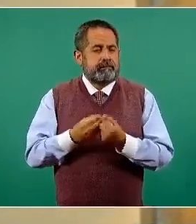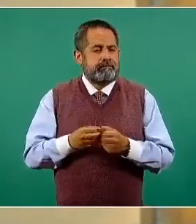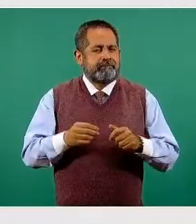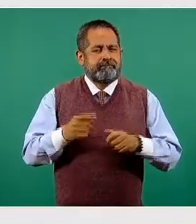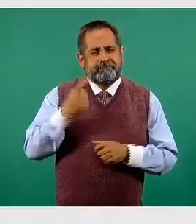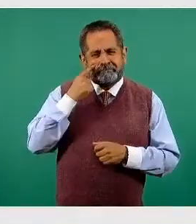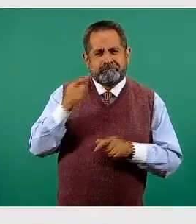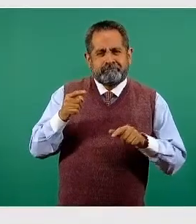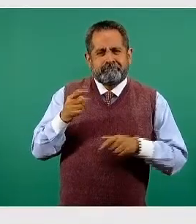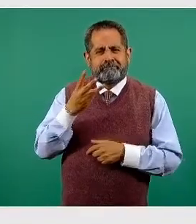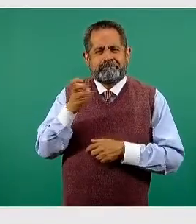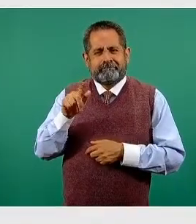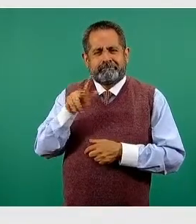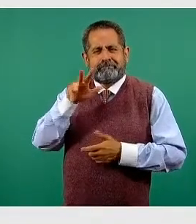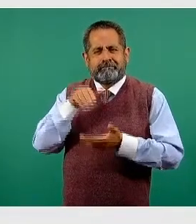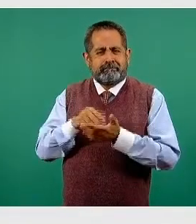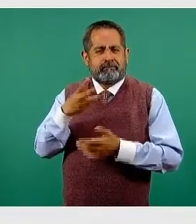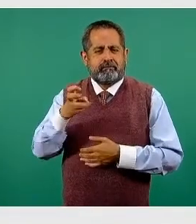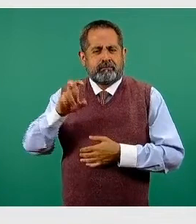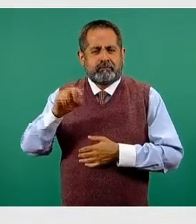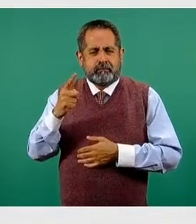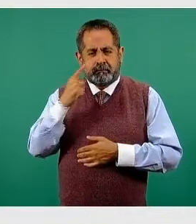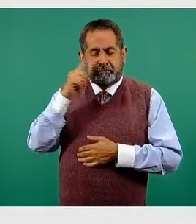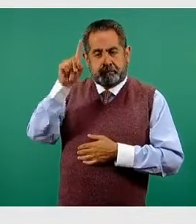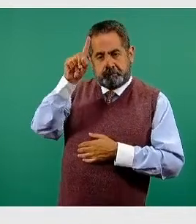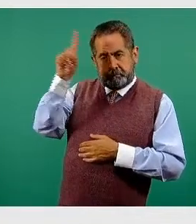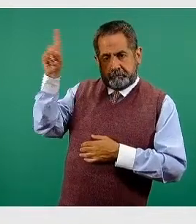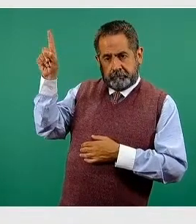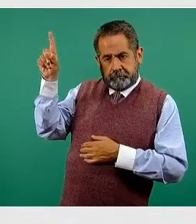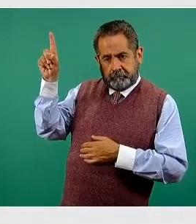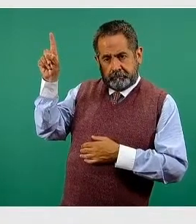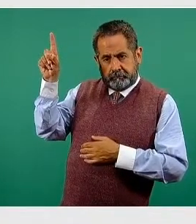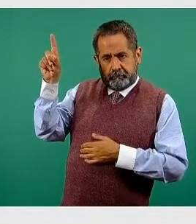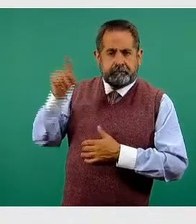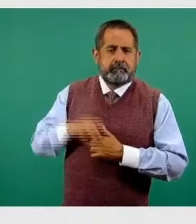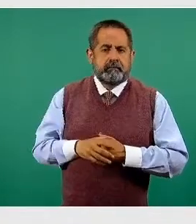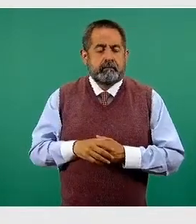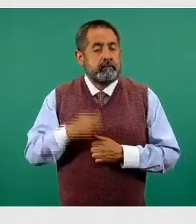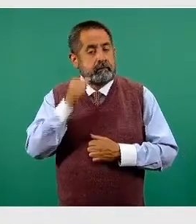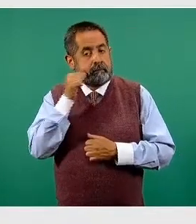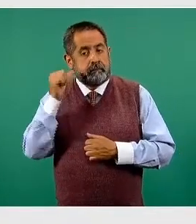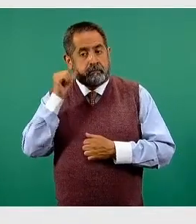375.831. Al día de ayer, en una sola jornada, se aplicaron